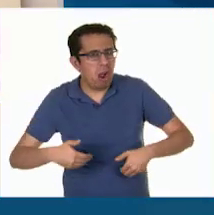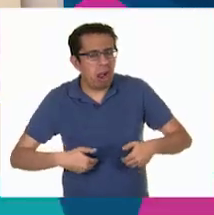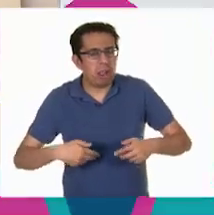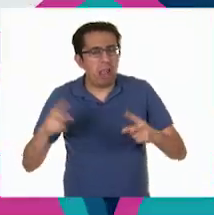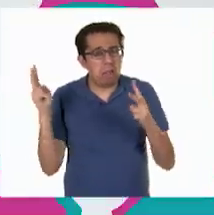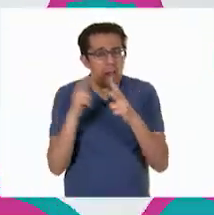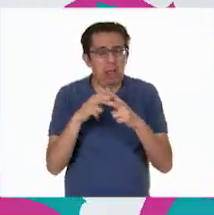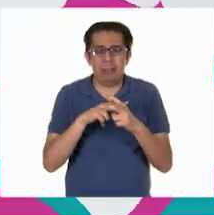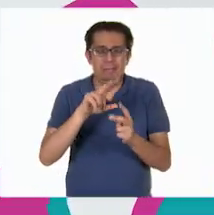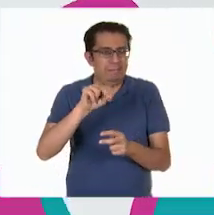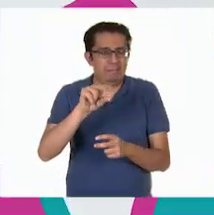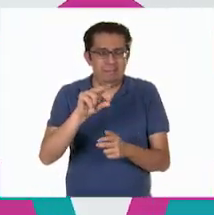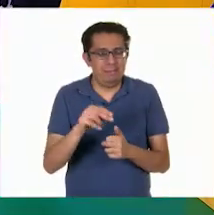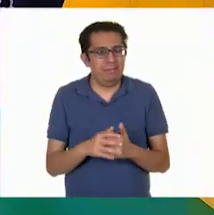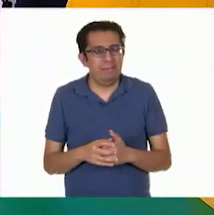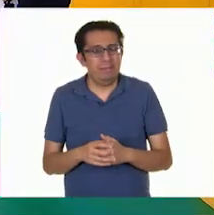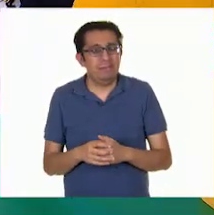pelear.